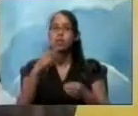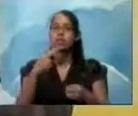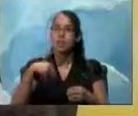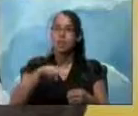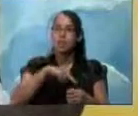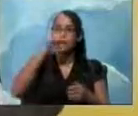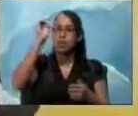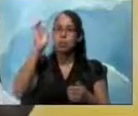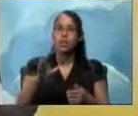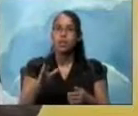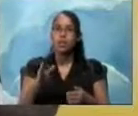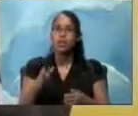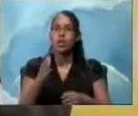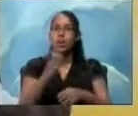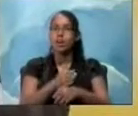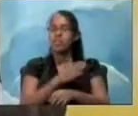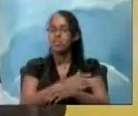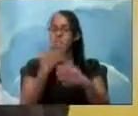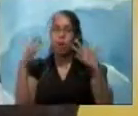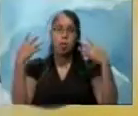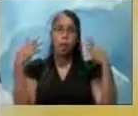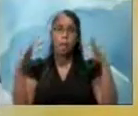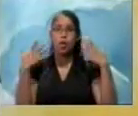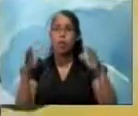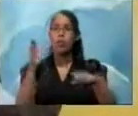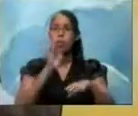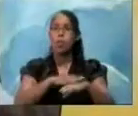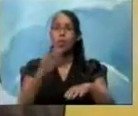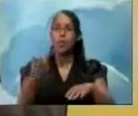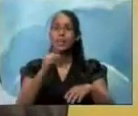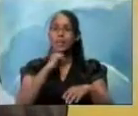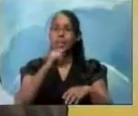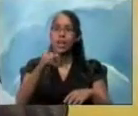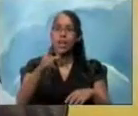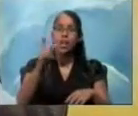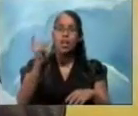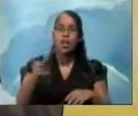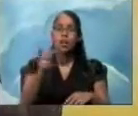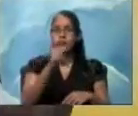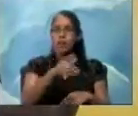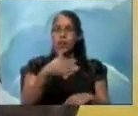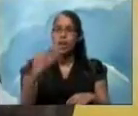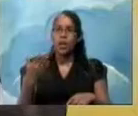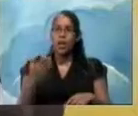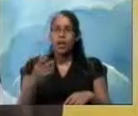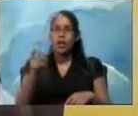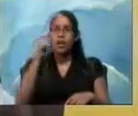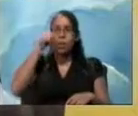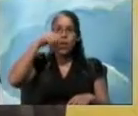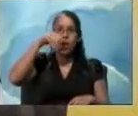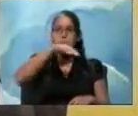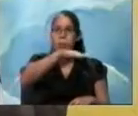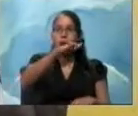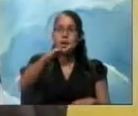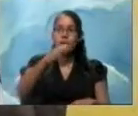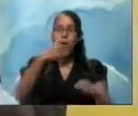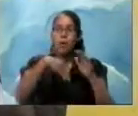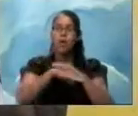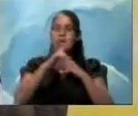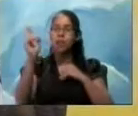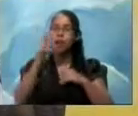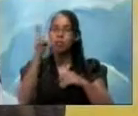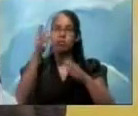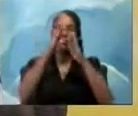pastor, antes le habían aplaudido. ¿Por qué? Porque es el tipo de persona, el tipo de pueblo. Y voy a utilizar una